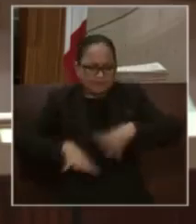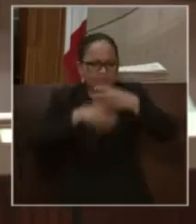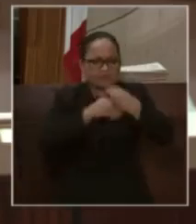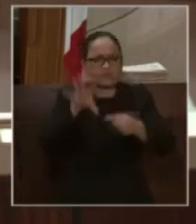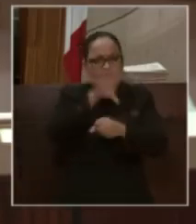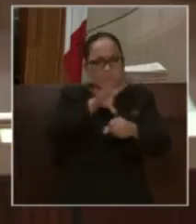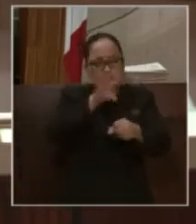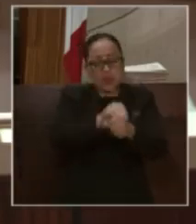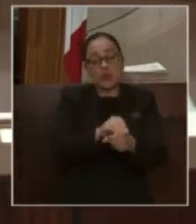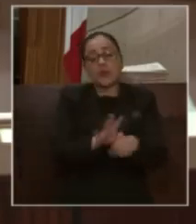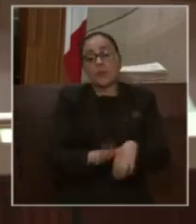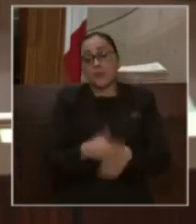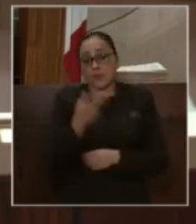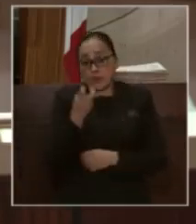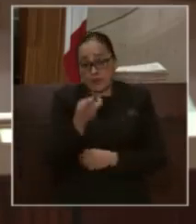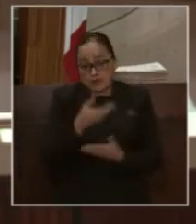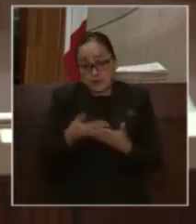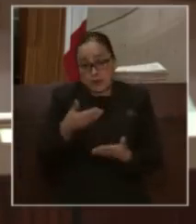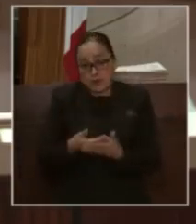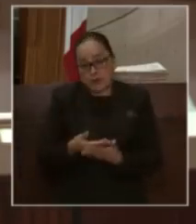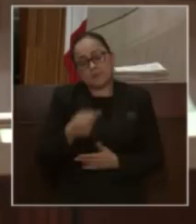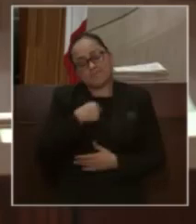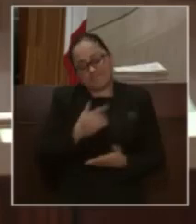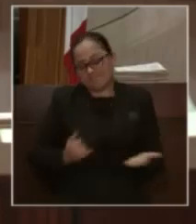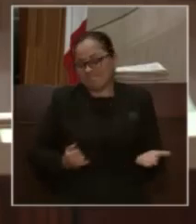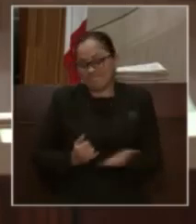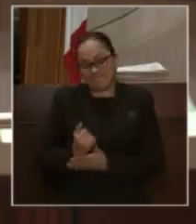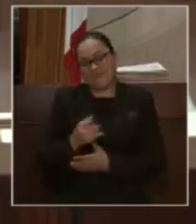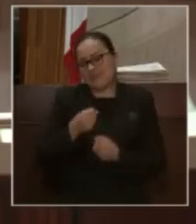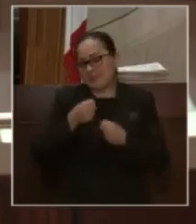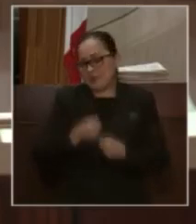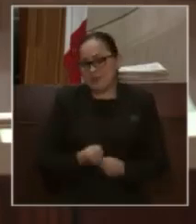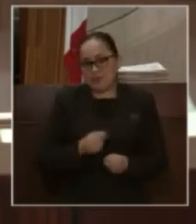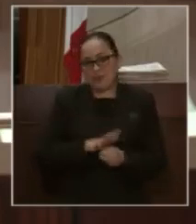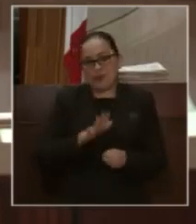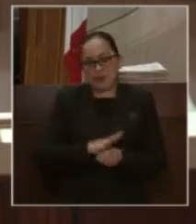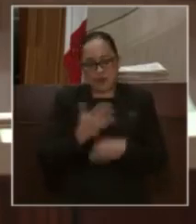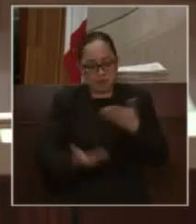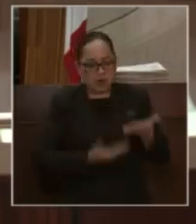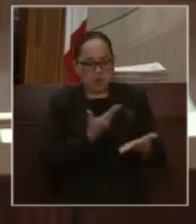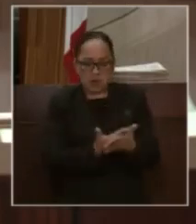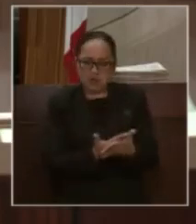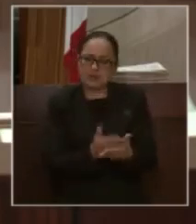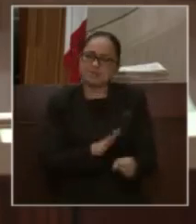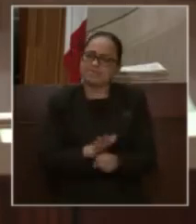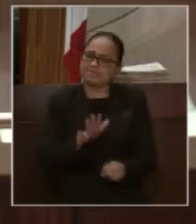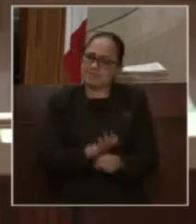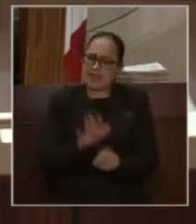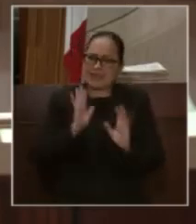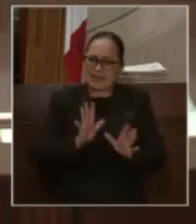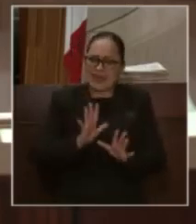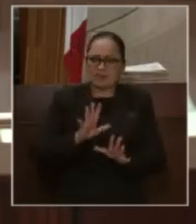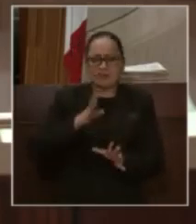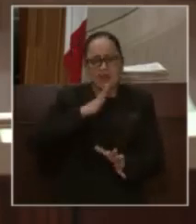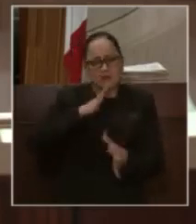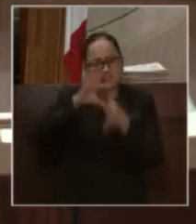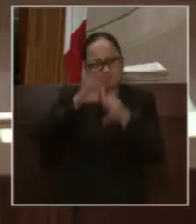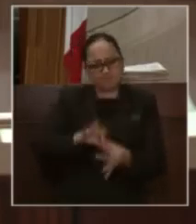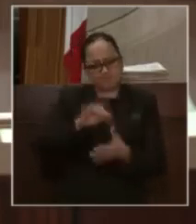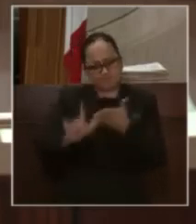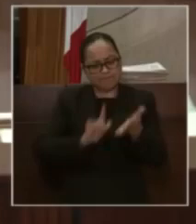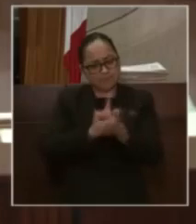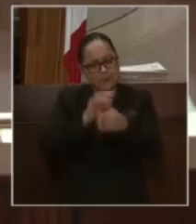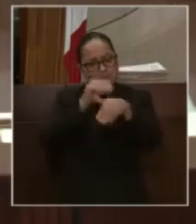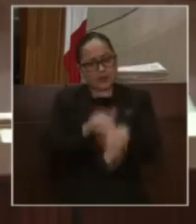de resolución, y por supuesto eso me convence aún más de que es un proyecto sólido y que está perfectamente apegado a derecho.